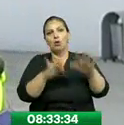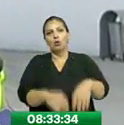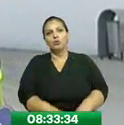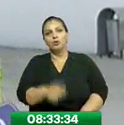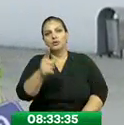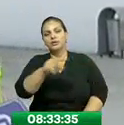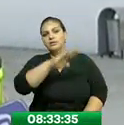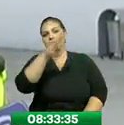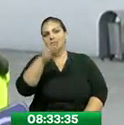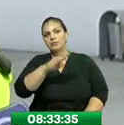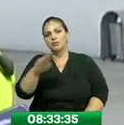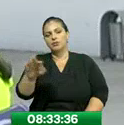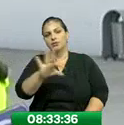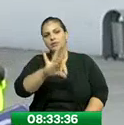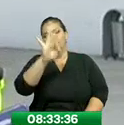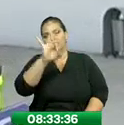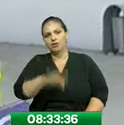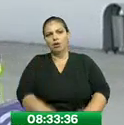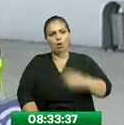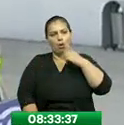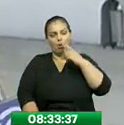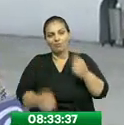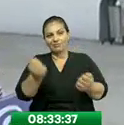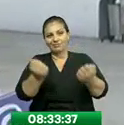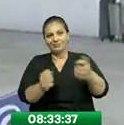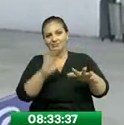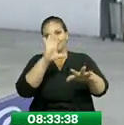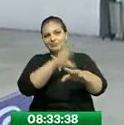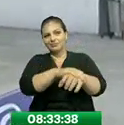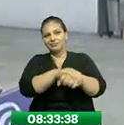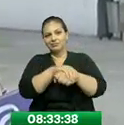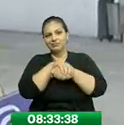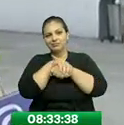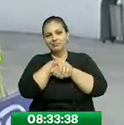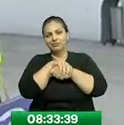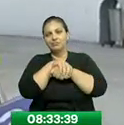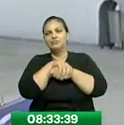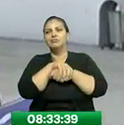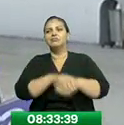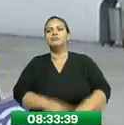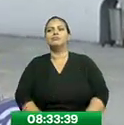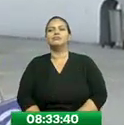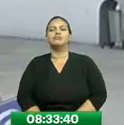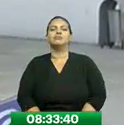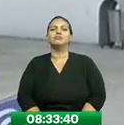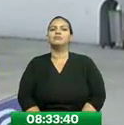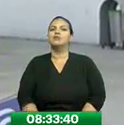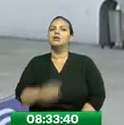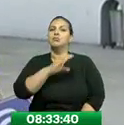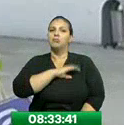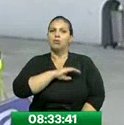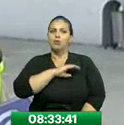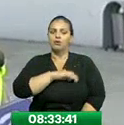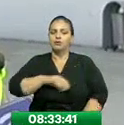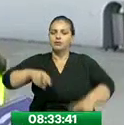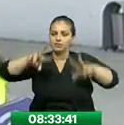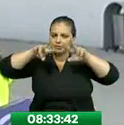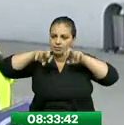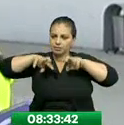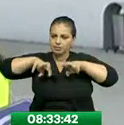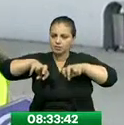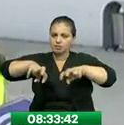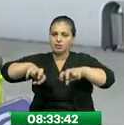el lugar se detiene al conductor. Luego de que las unidades investigativas se acerquen al lugar,